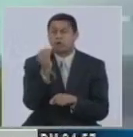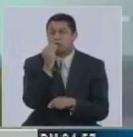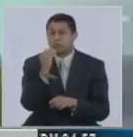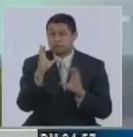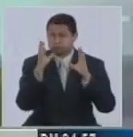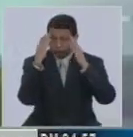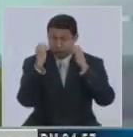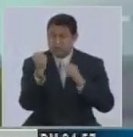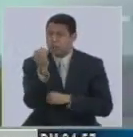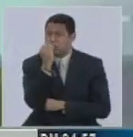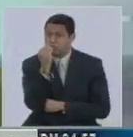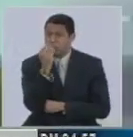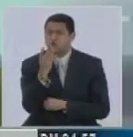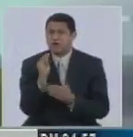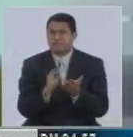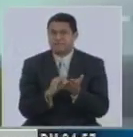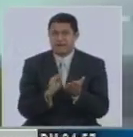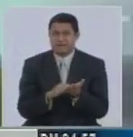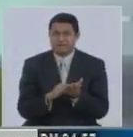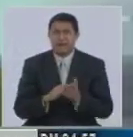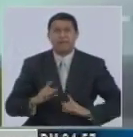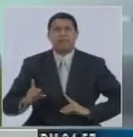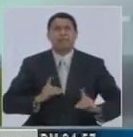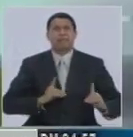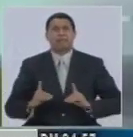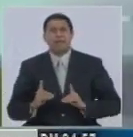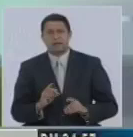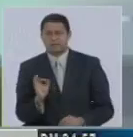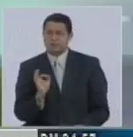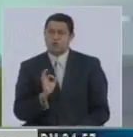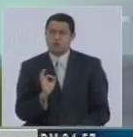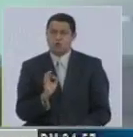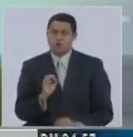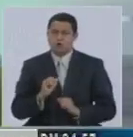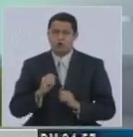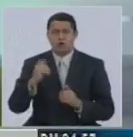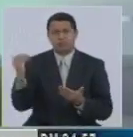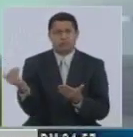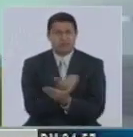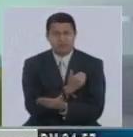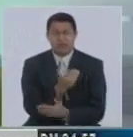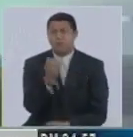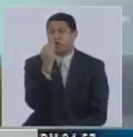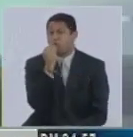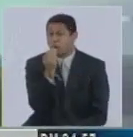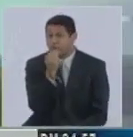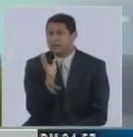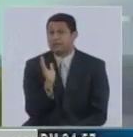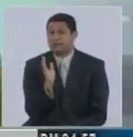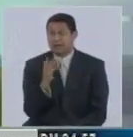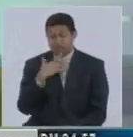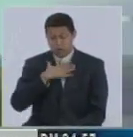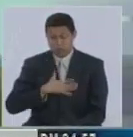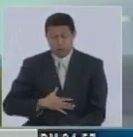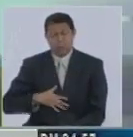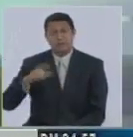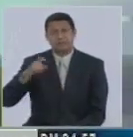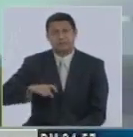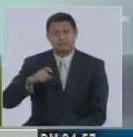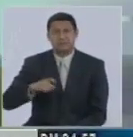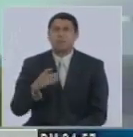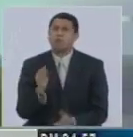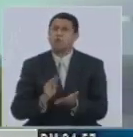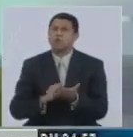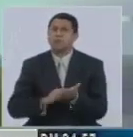muchas veces realizamos una dieta o eliminamos alimentos que nuestro cuerpo necesita, y muchas